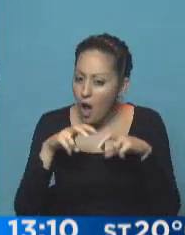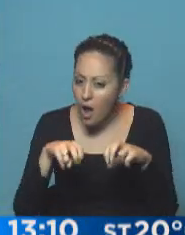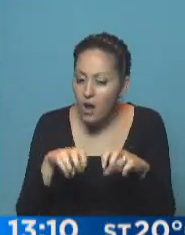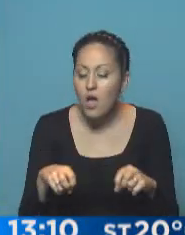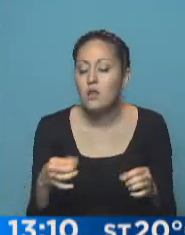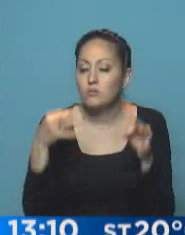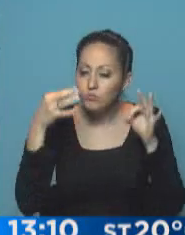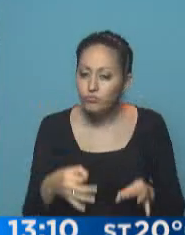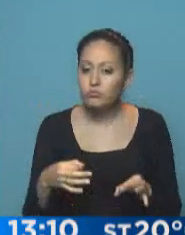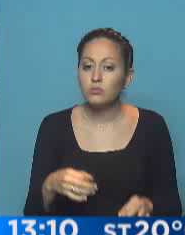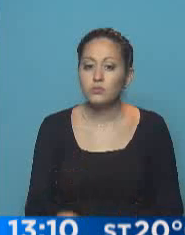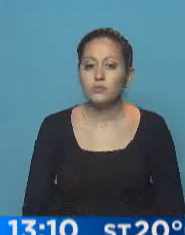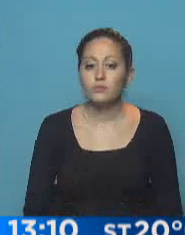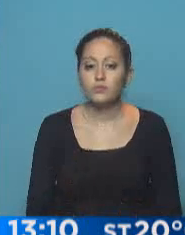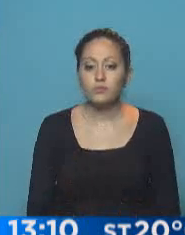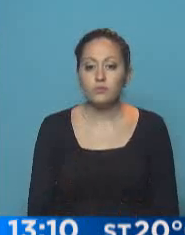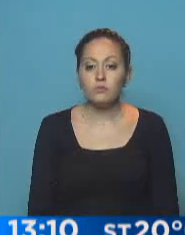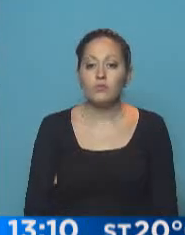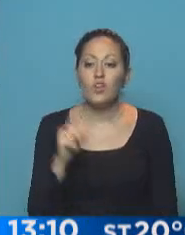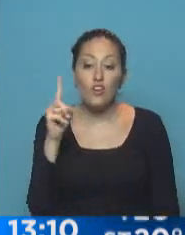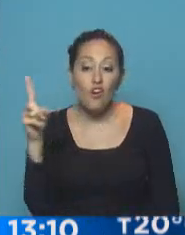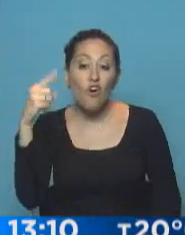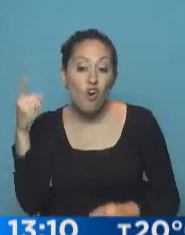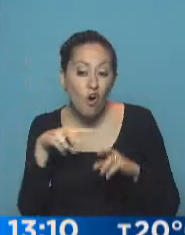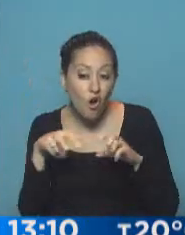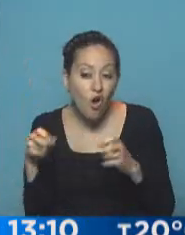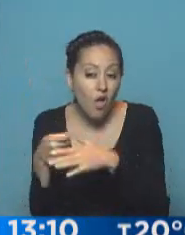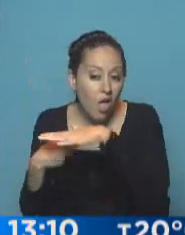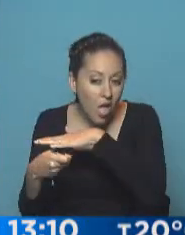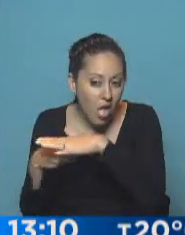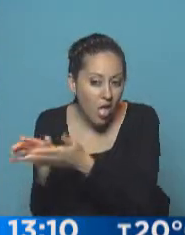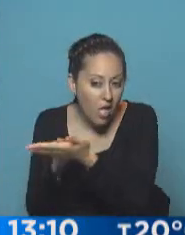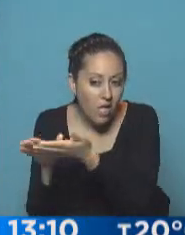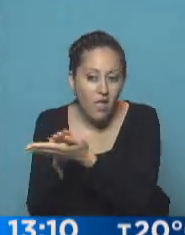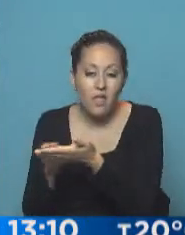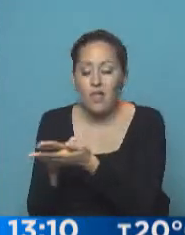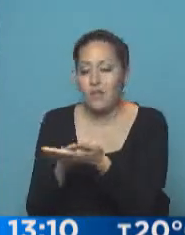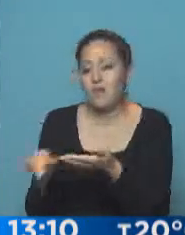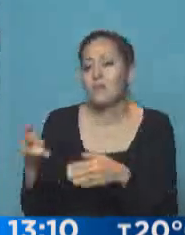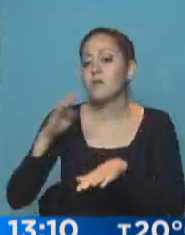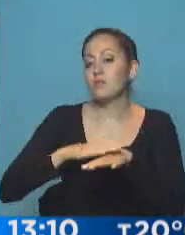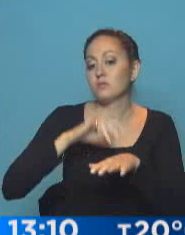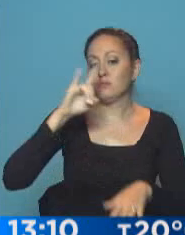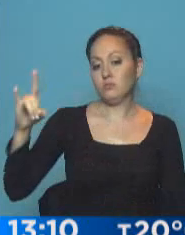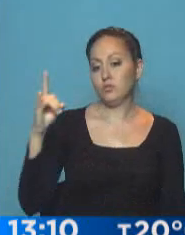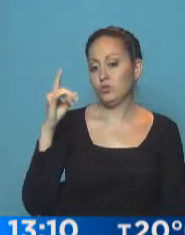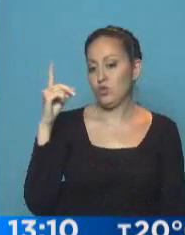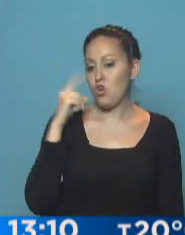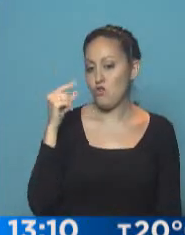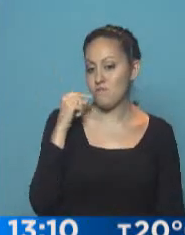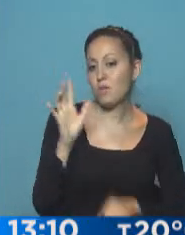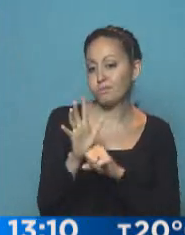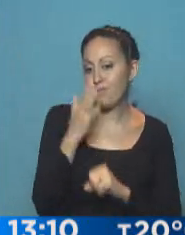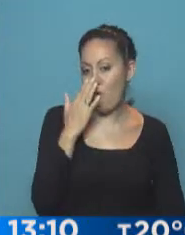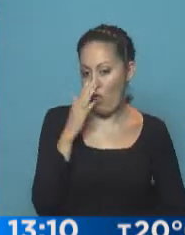muy concretamente y no de los peritos que manipularon las pericias para responsabilizar únicamente a Marcos Córdoba.